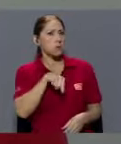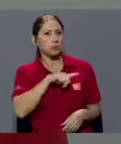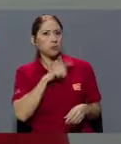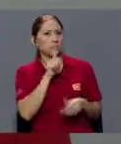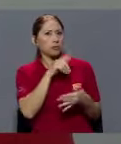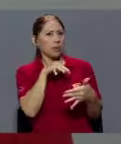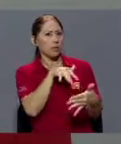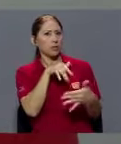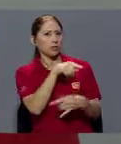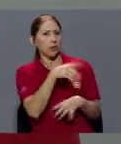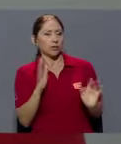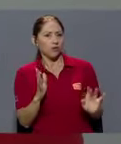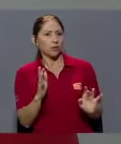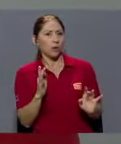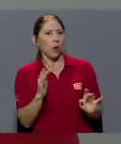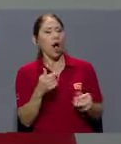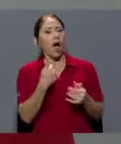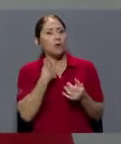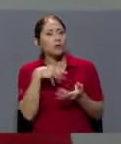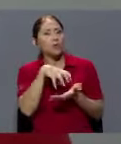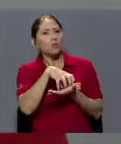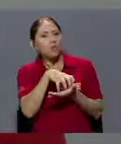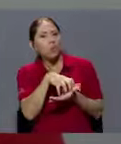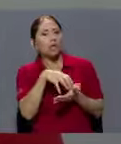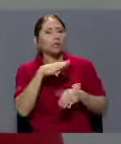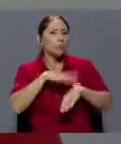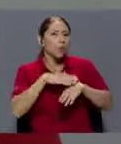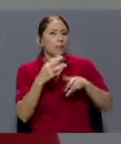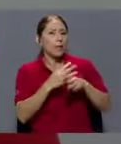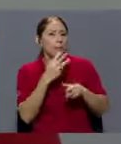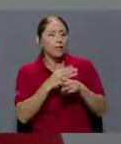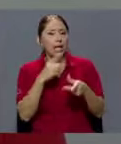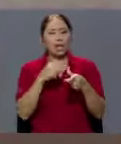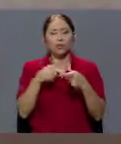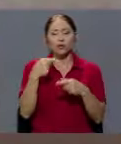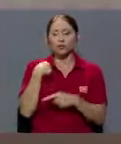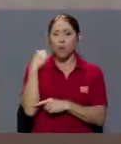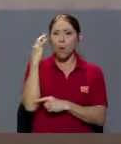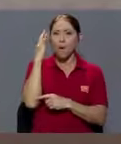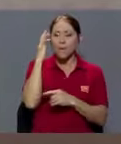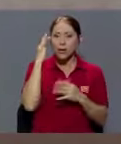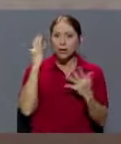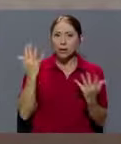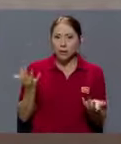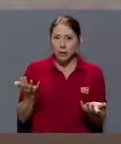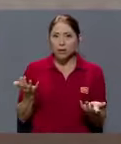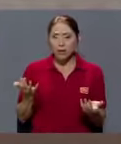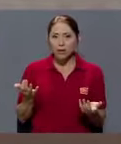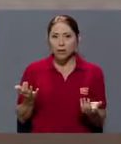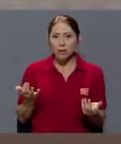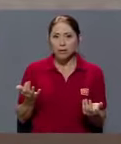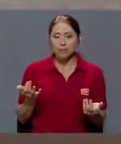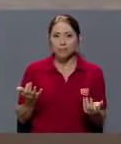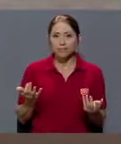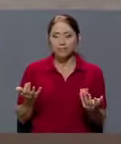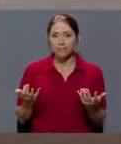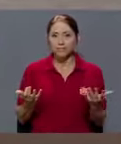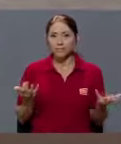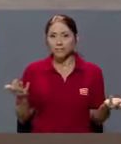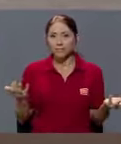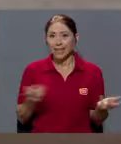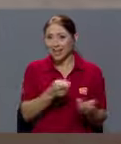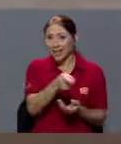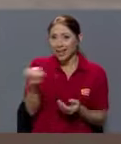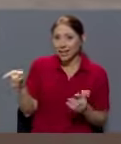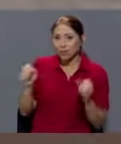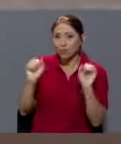eso, yo tengo muchas dudas sobre este tema de matemáticas, entonces me preocupa incluso, digamos,